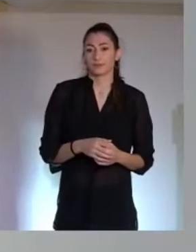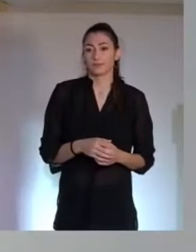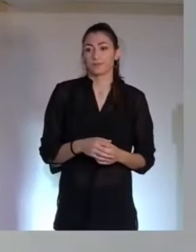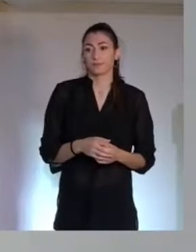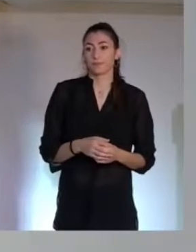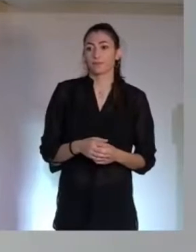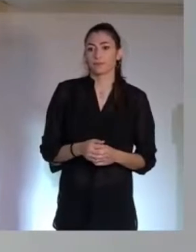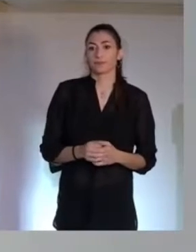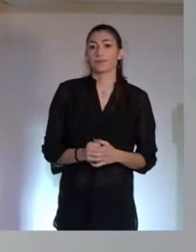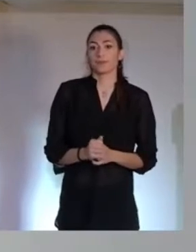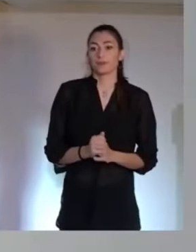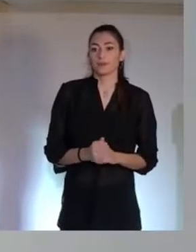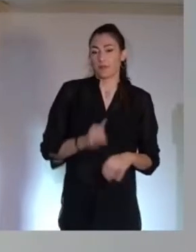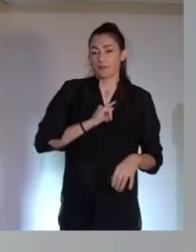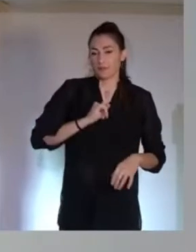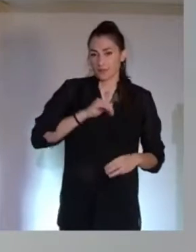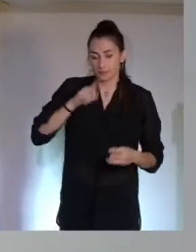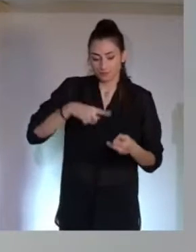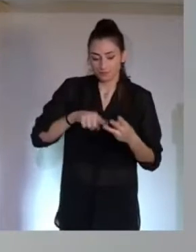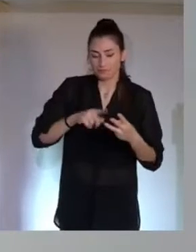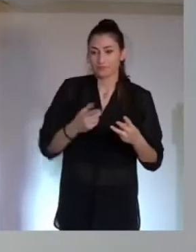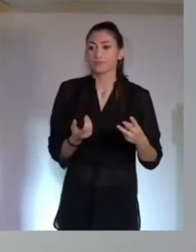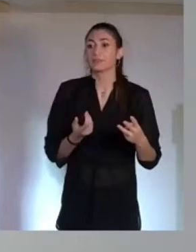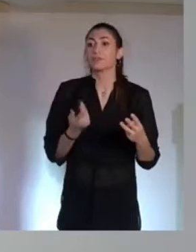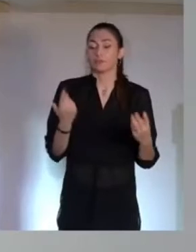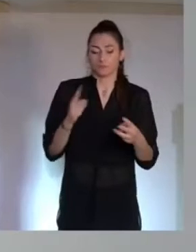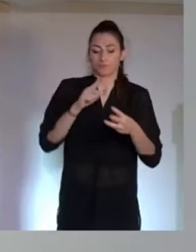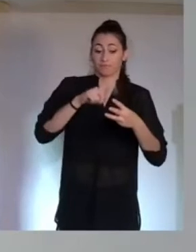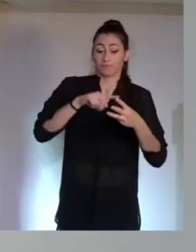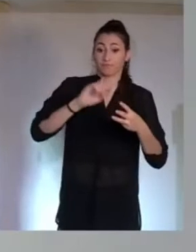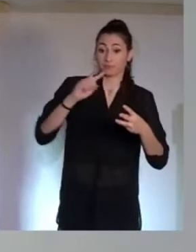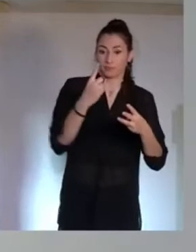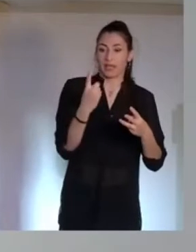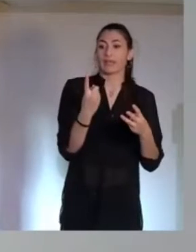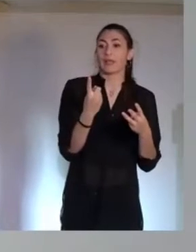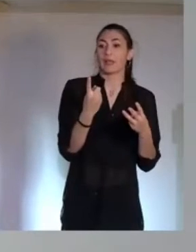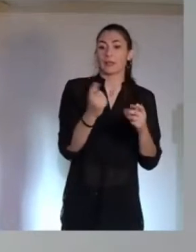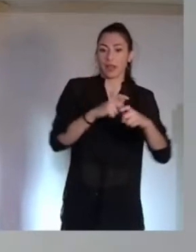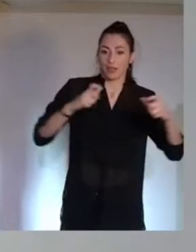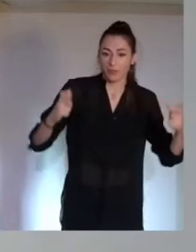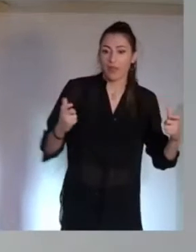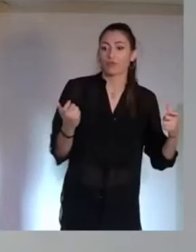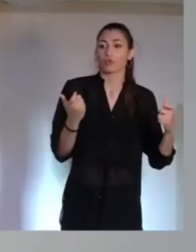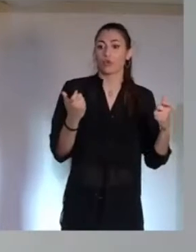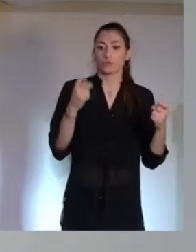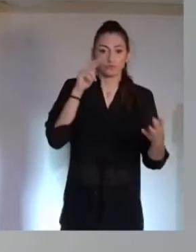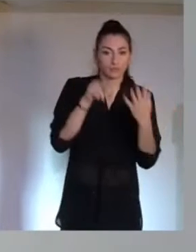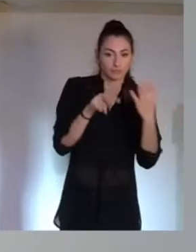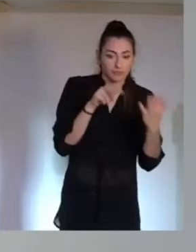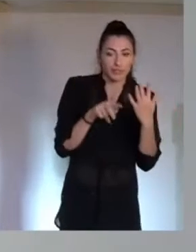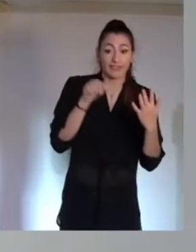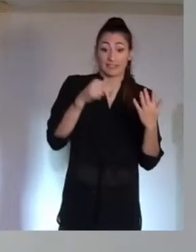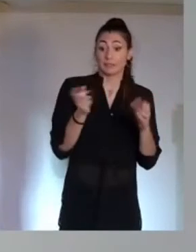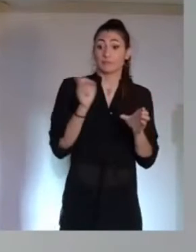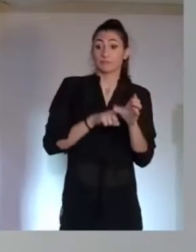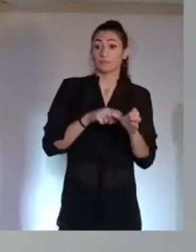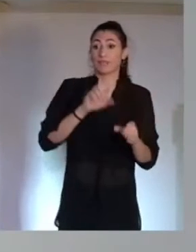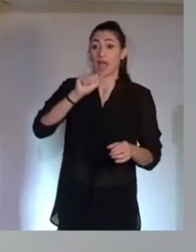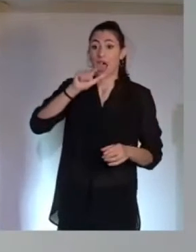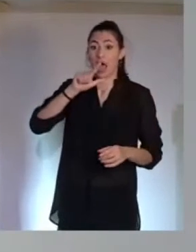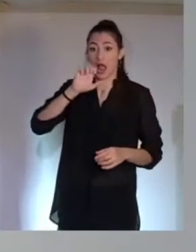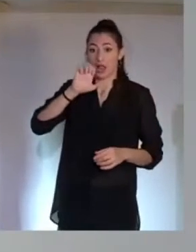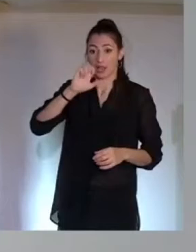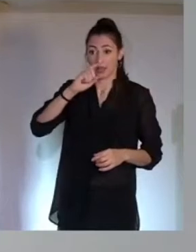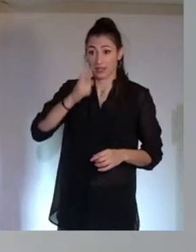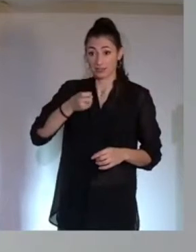paso a la primera sección sobre organización, crecimiento interno y transparencia, donde van a participar Àlex Plans,